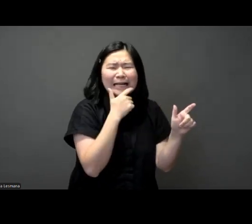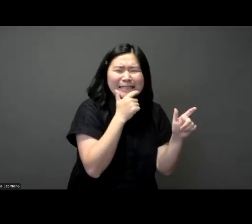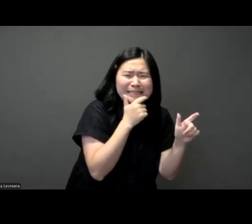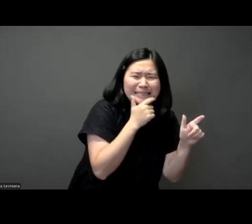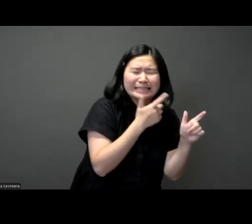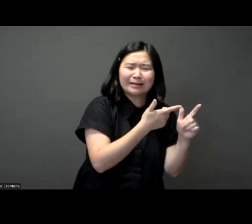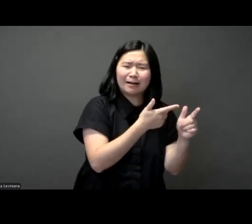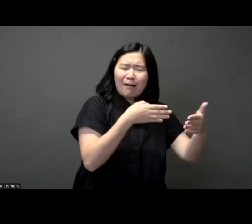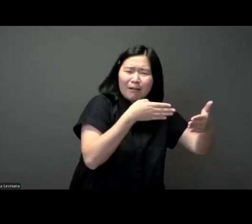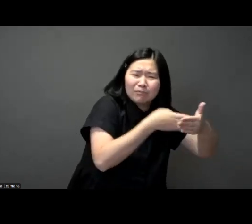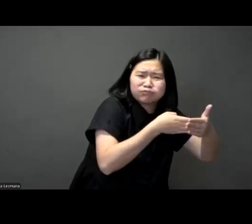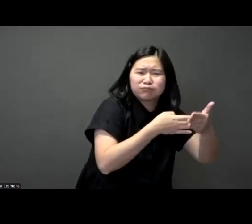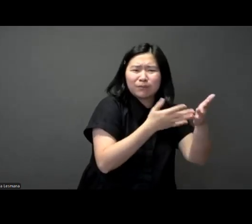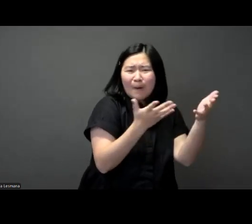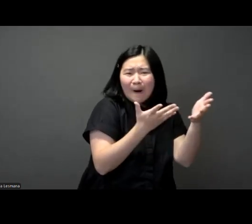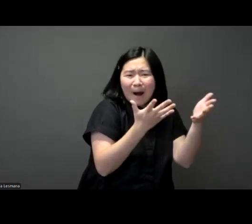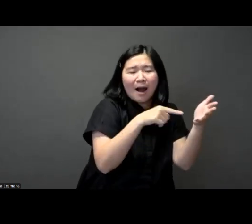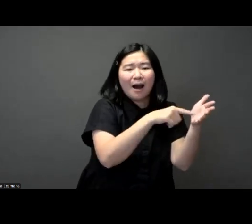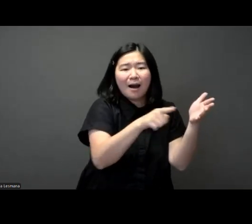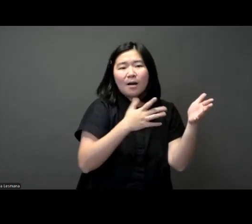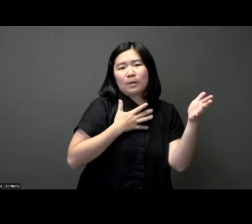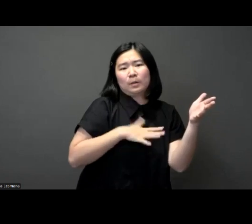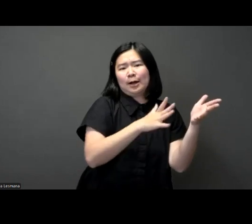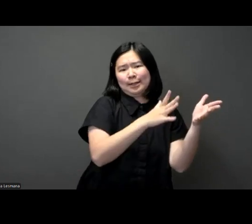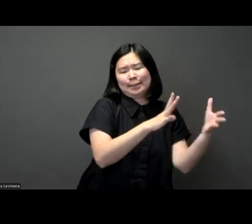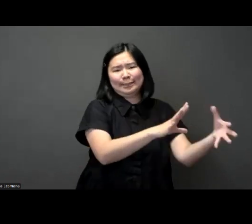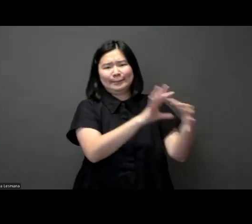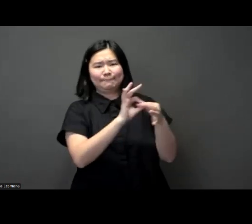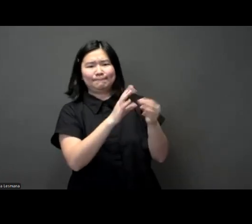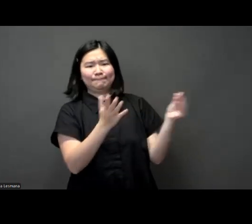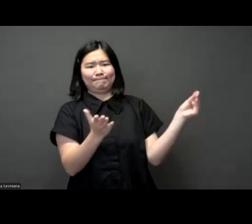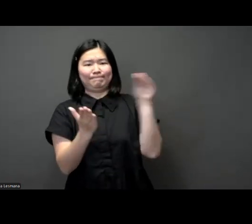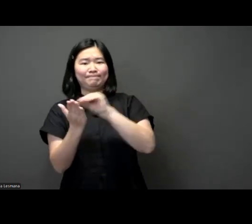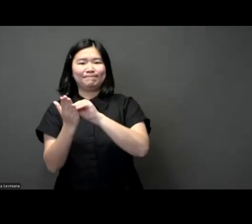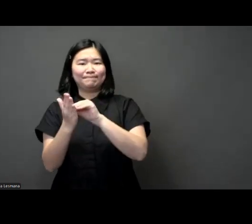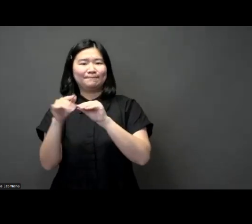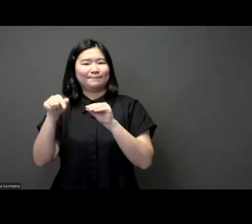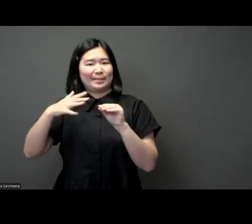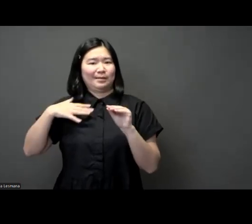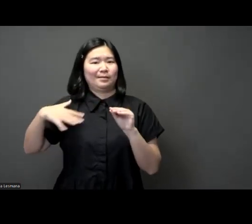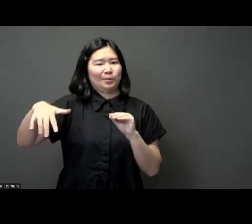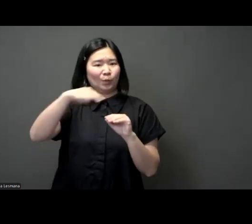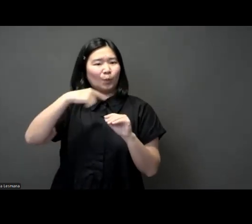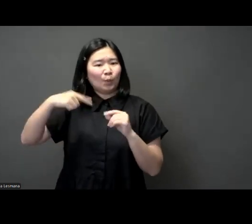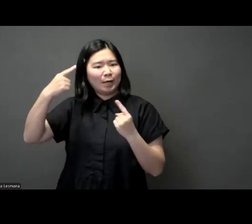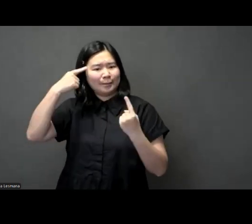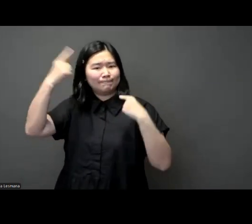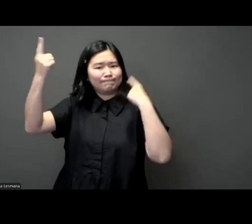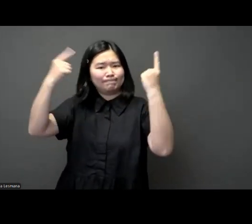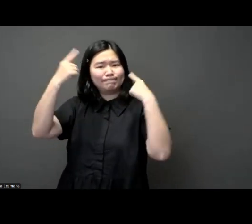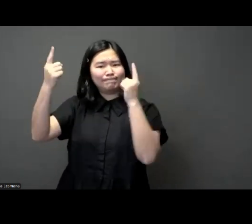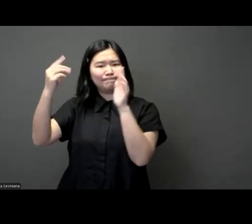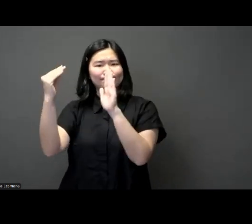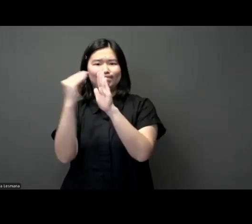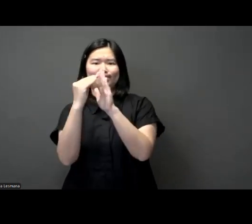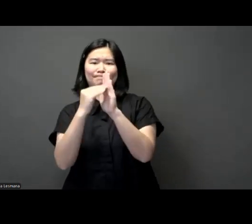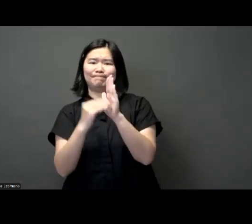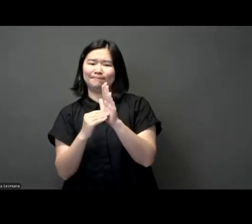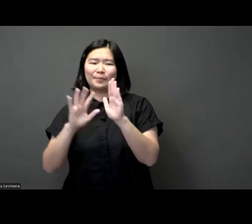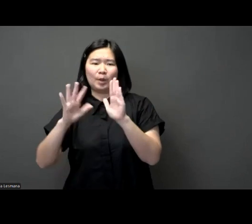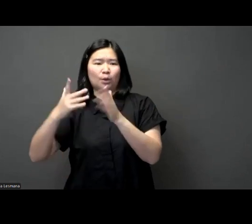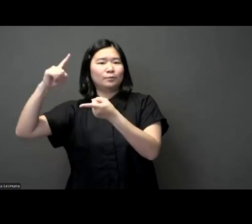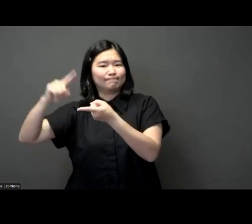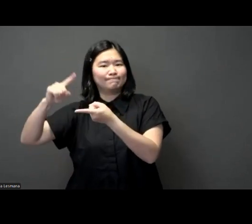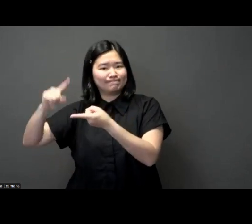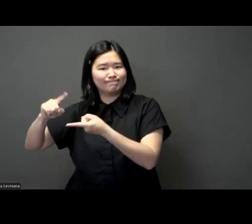de la Salud ha tomado un enfoque integrado entre los diferentes departamentos con esta iniciativa de la